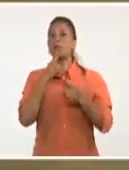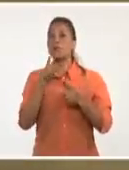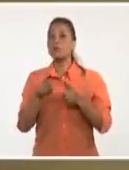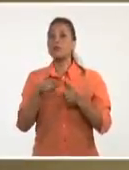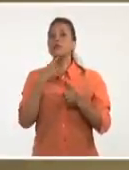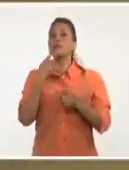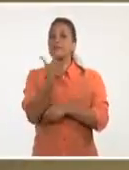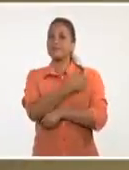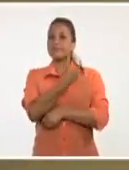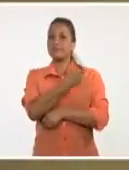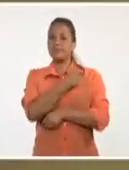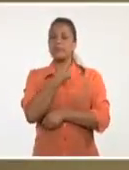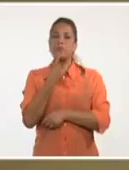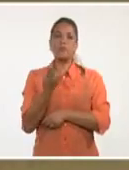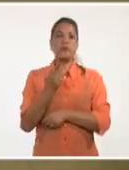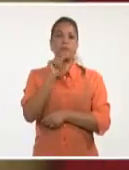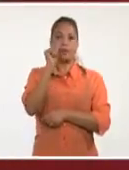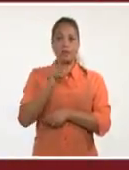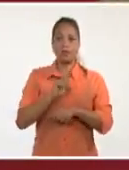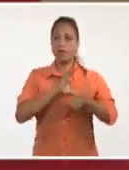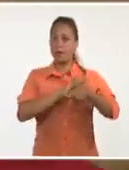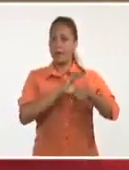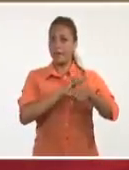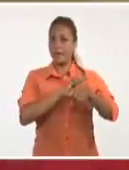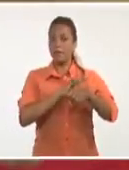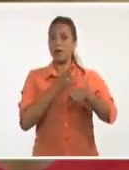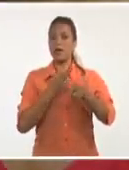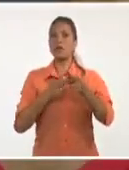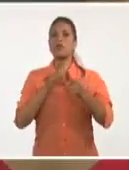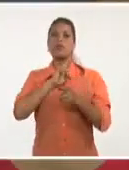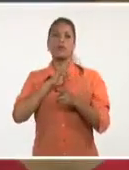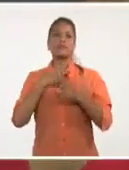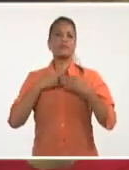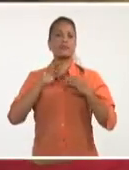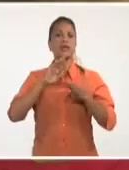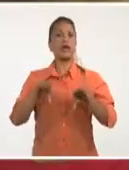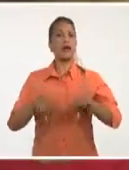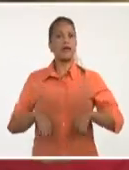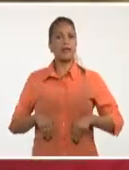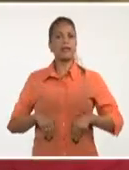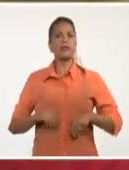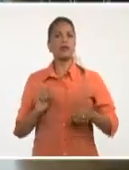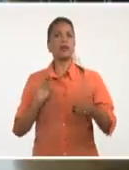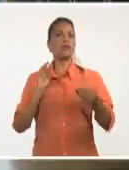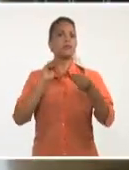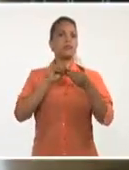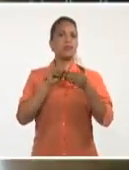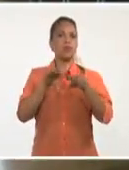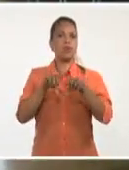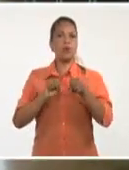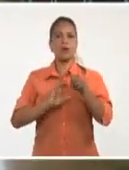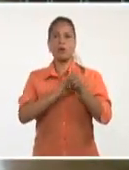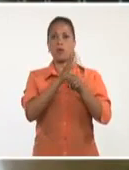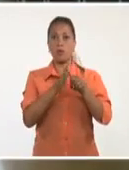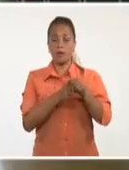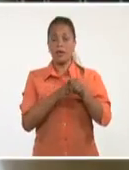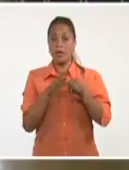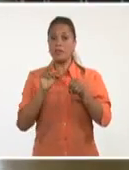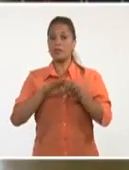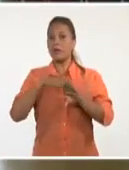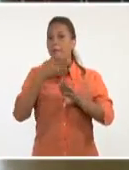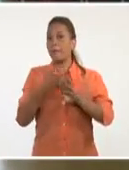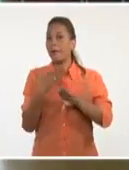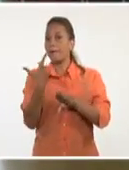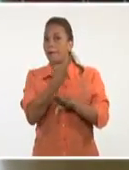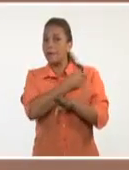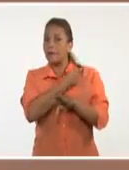sistema inmunológico del convaleciente crea una respuesta adaptativa tras el contacto con el virus. Entonces el inmunógeno viene a ser como